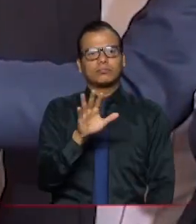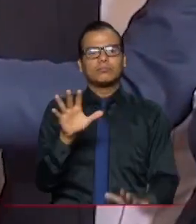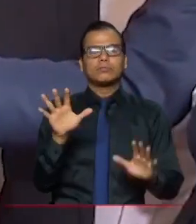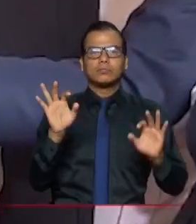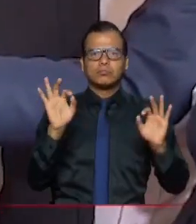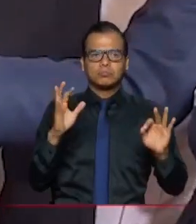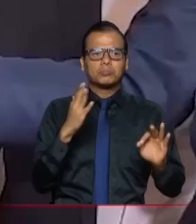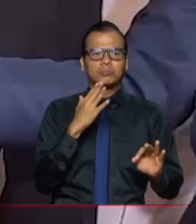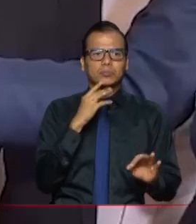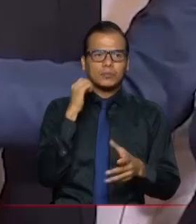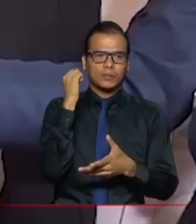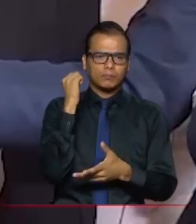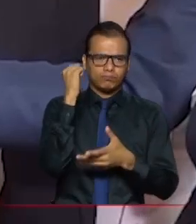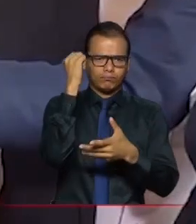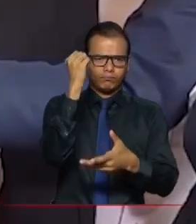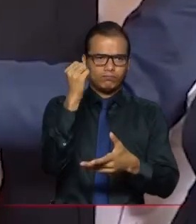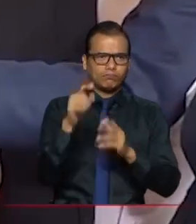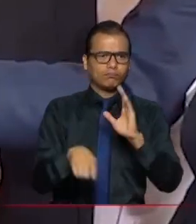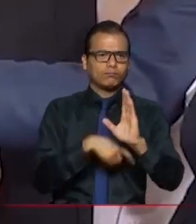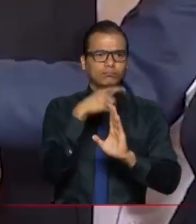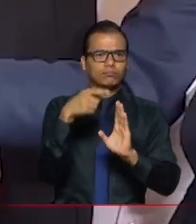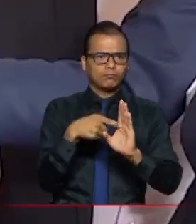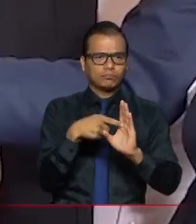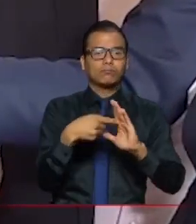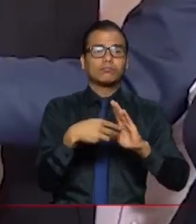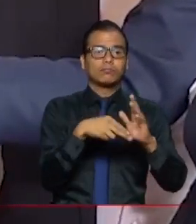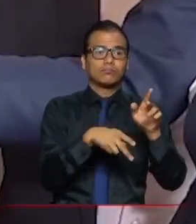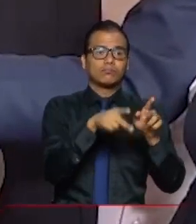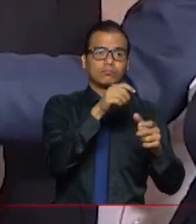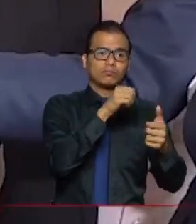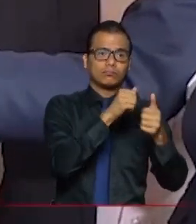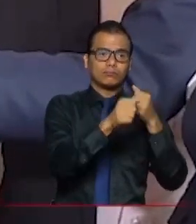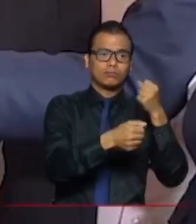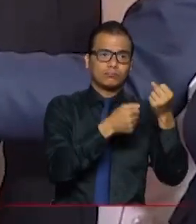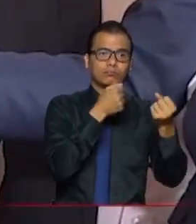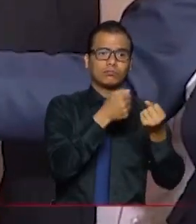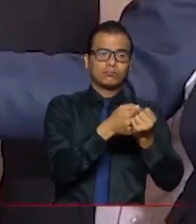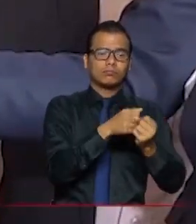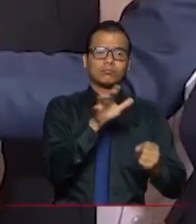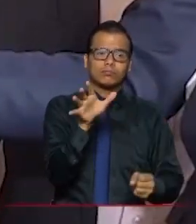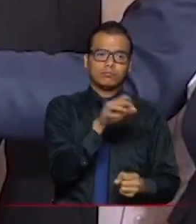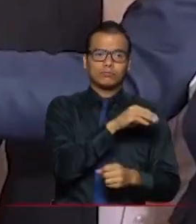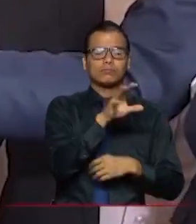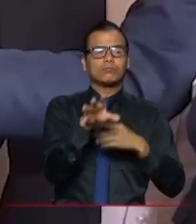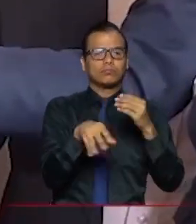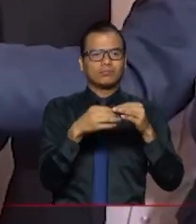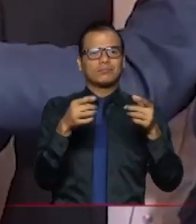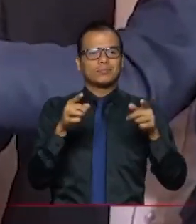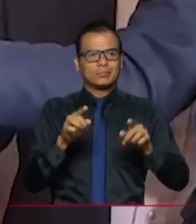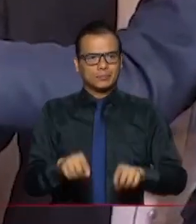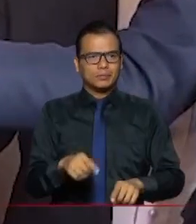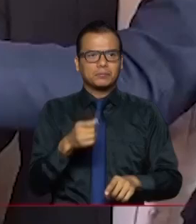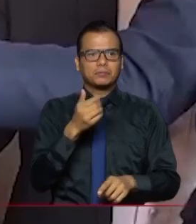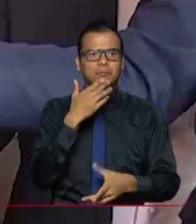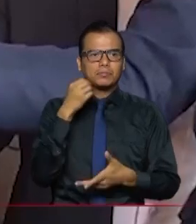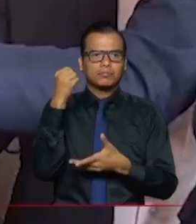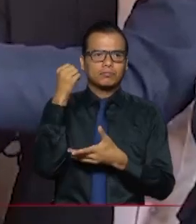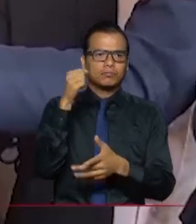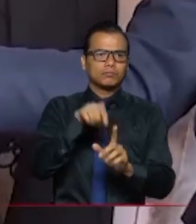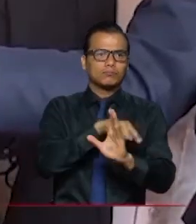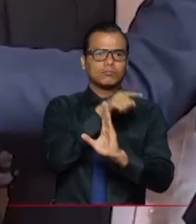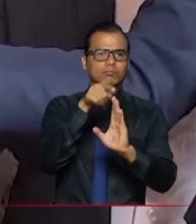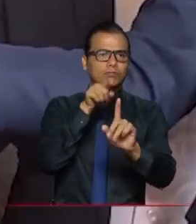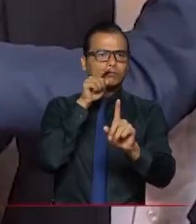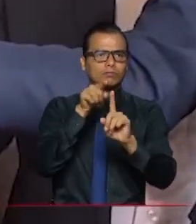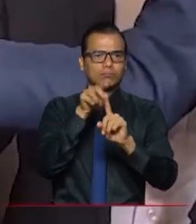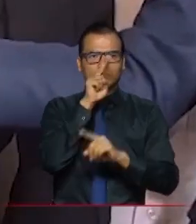tranquilidad de que vamos a tener no solamente cómo apoyar a los deportistas en deporte asociado, sino que tengamos los recursos para llegar a todos los